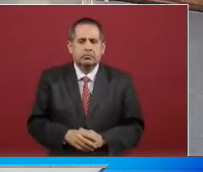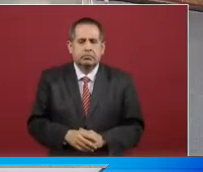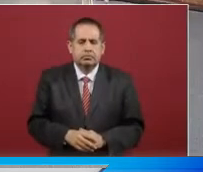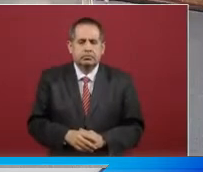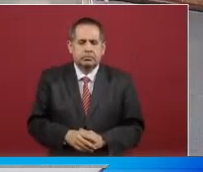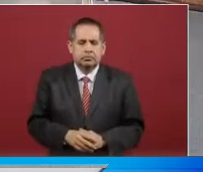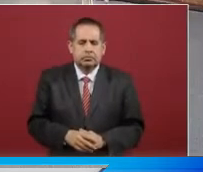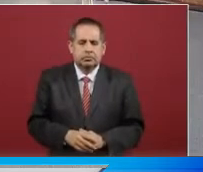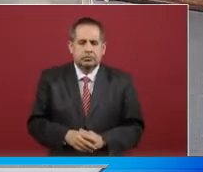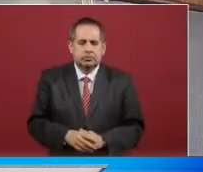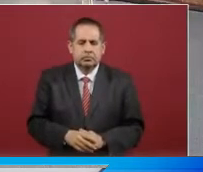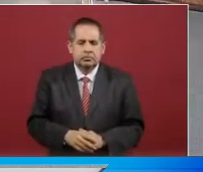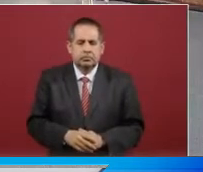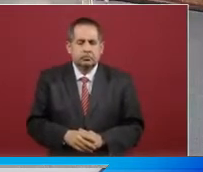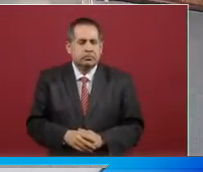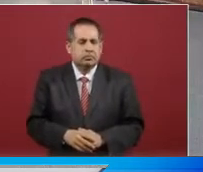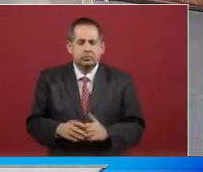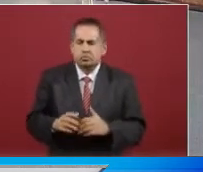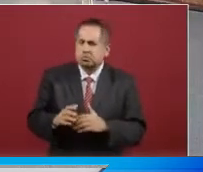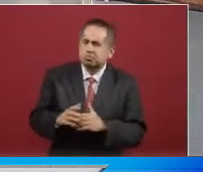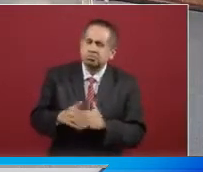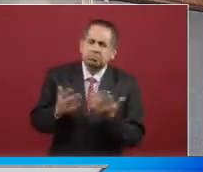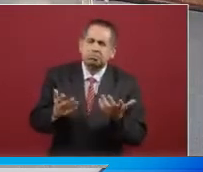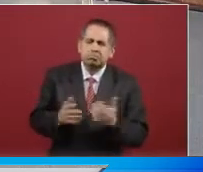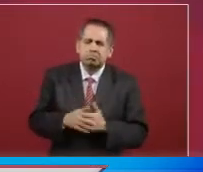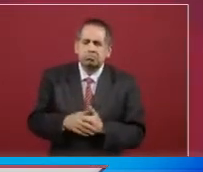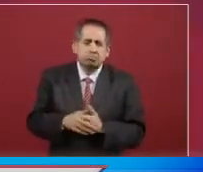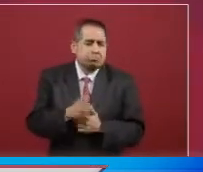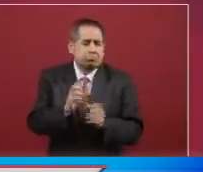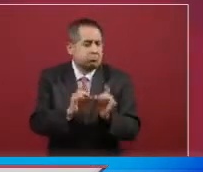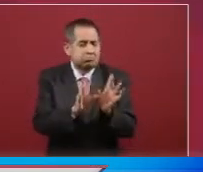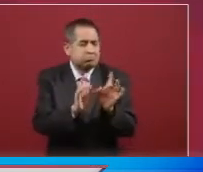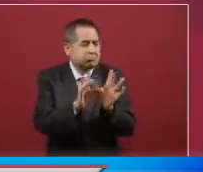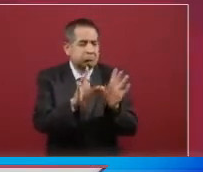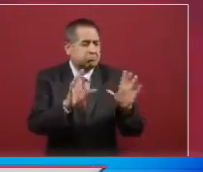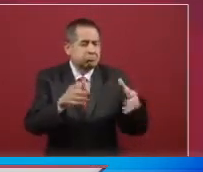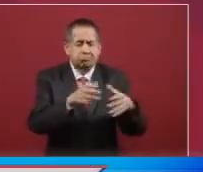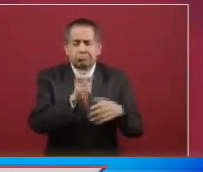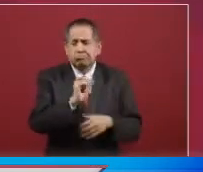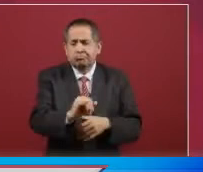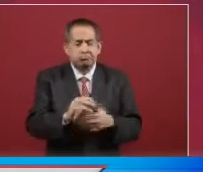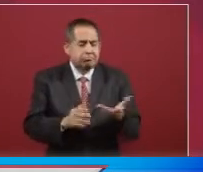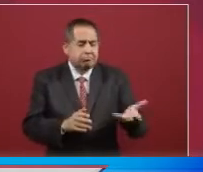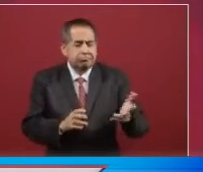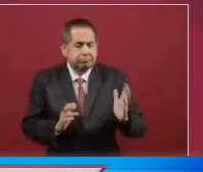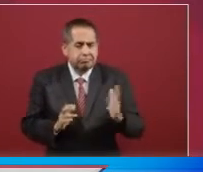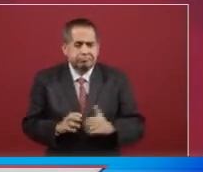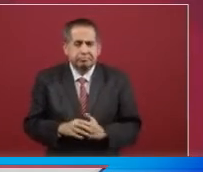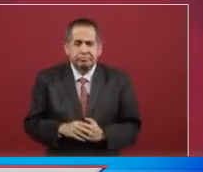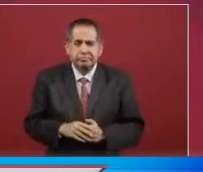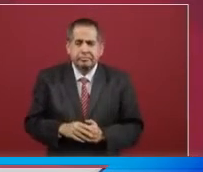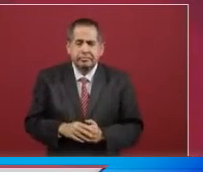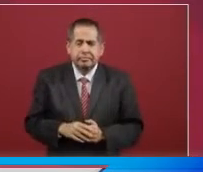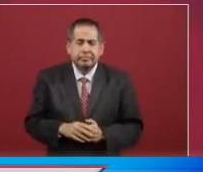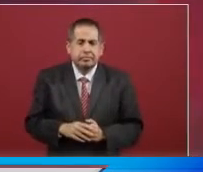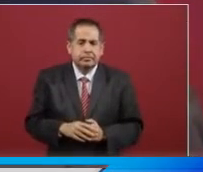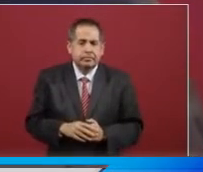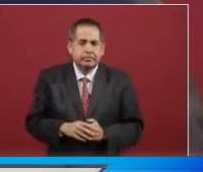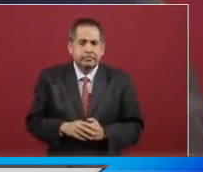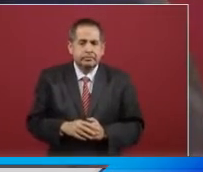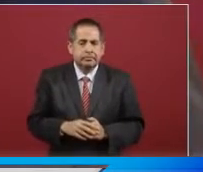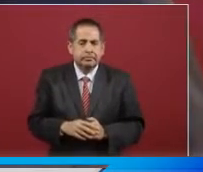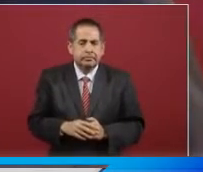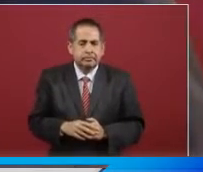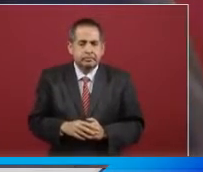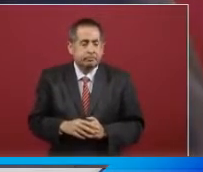Andrés Manuel López Obrador respeta la investidura presidencial y no realizó ningún acto indigno. En la reunión se abordó el tema de la aprobación del tratado